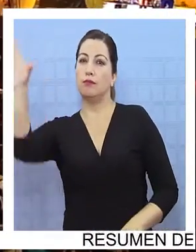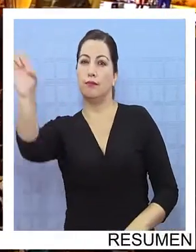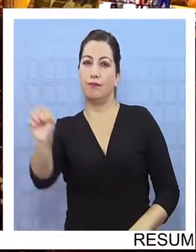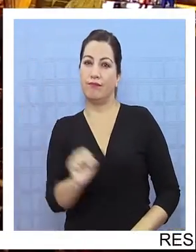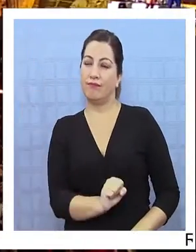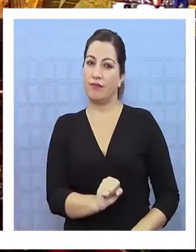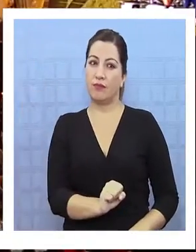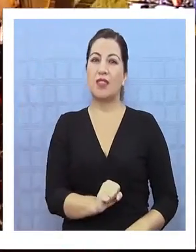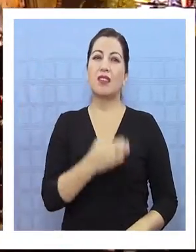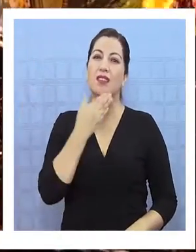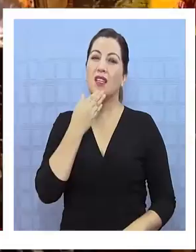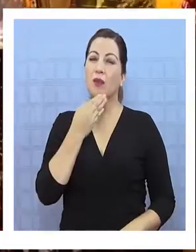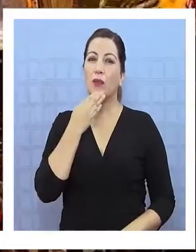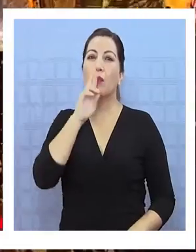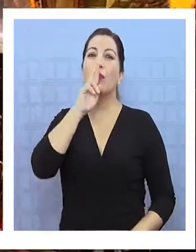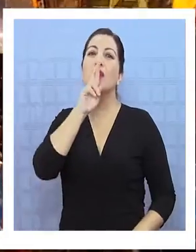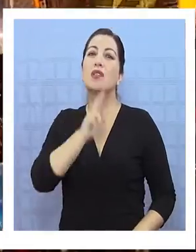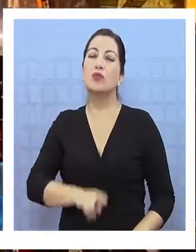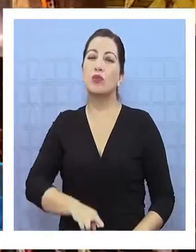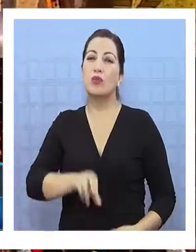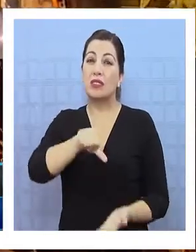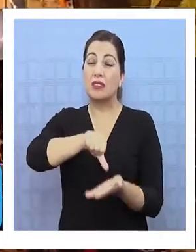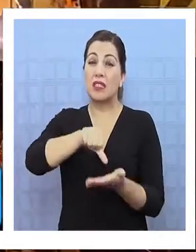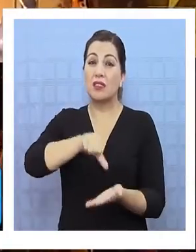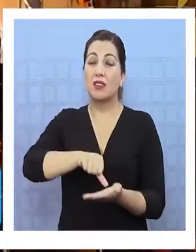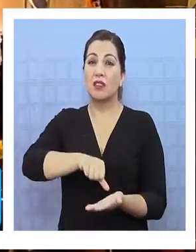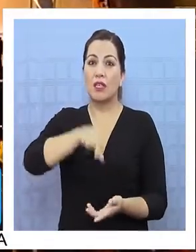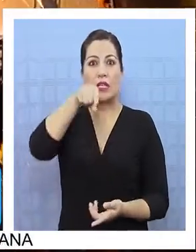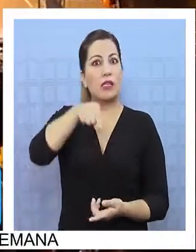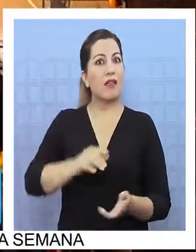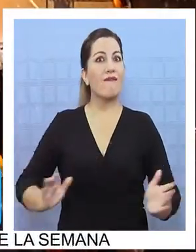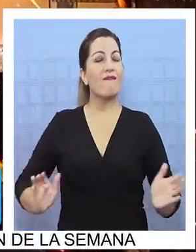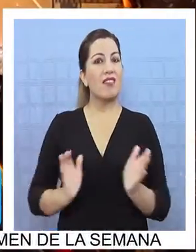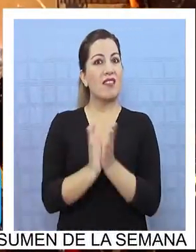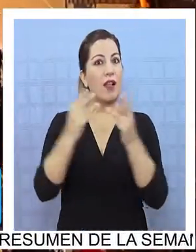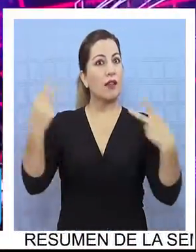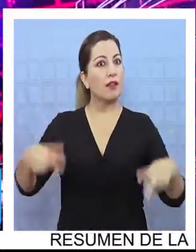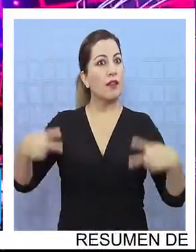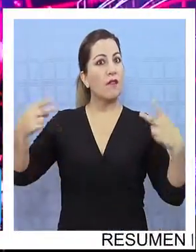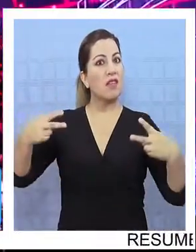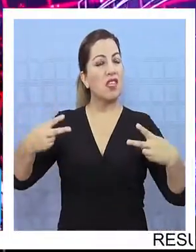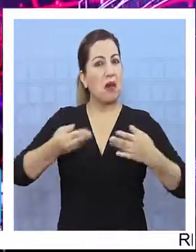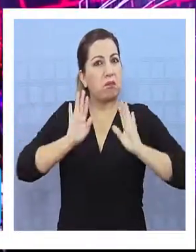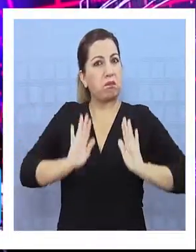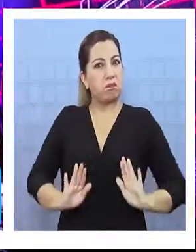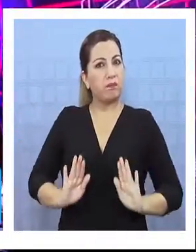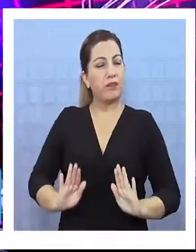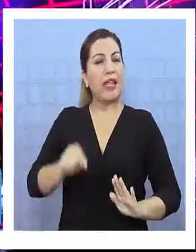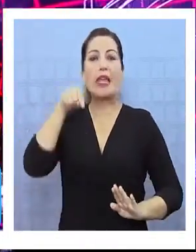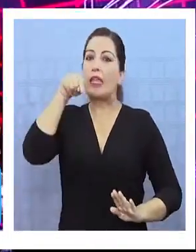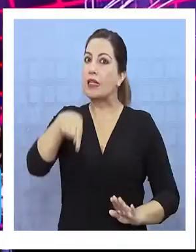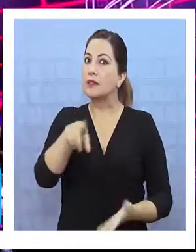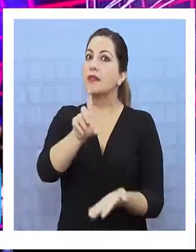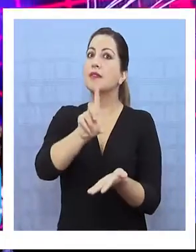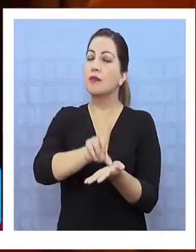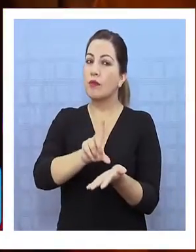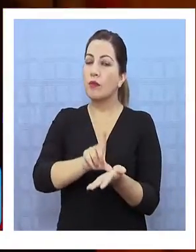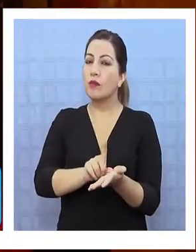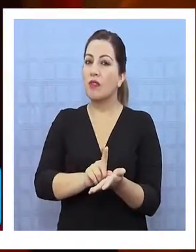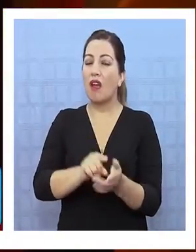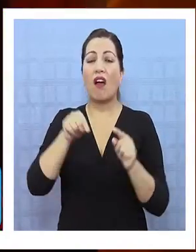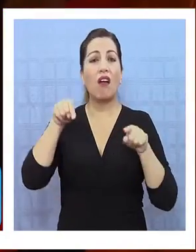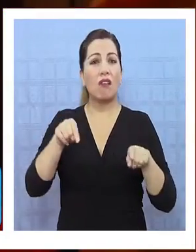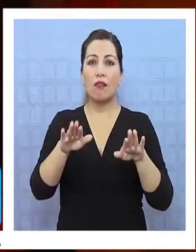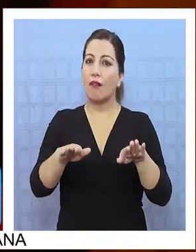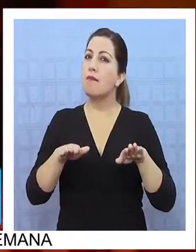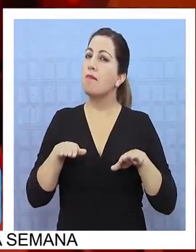de los incendios en el centro sur de Chile, el Festival de Viña no se movió de su sitial. Sitial que, sin embargo, parece no tener